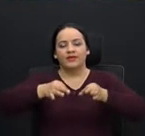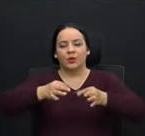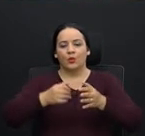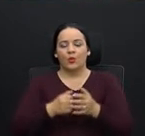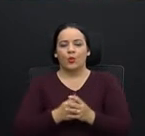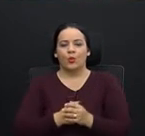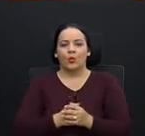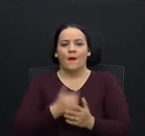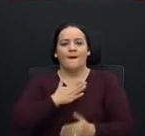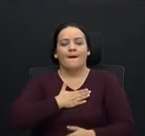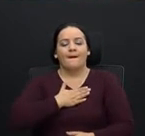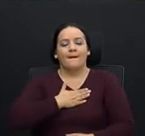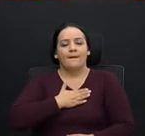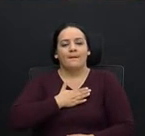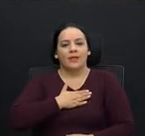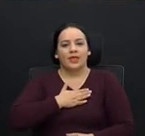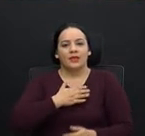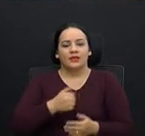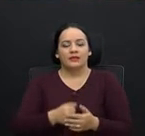Justifico mis